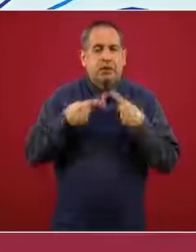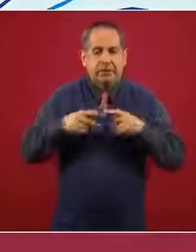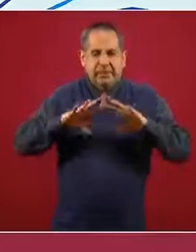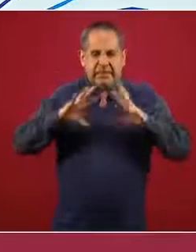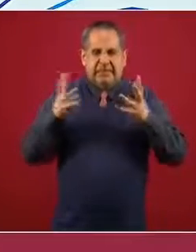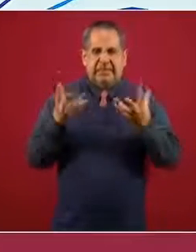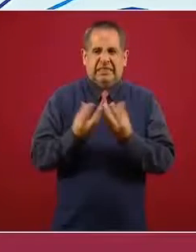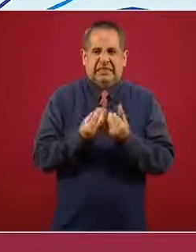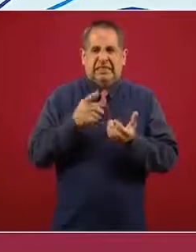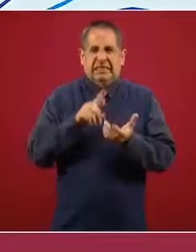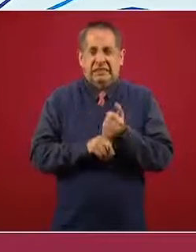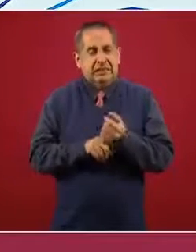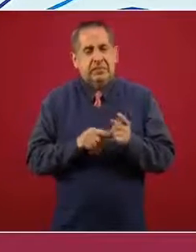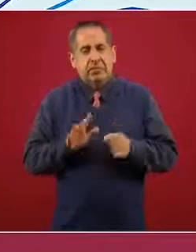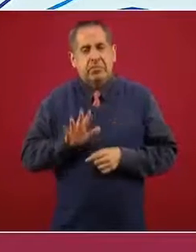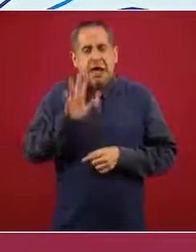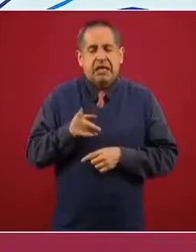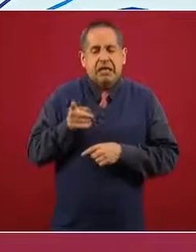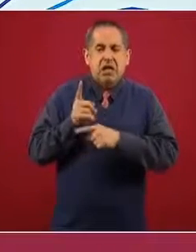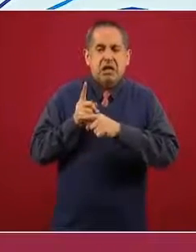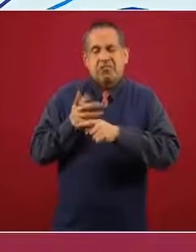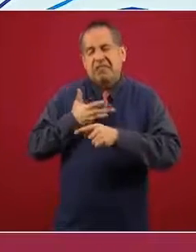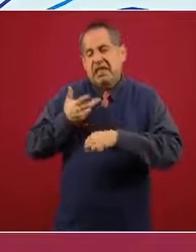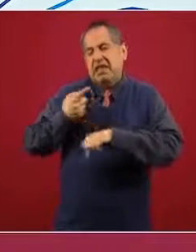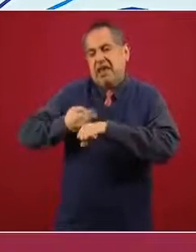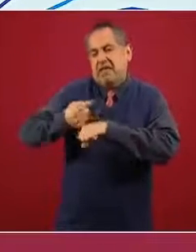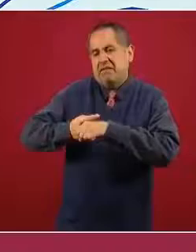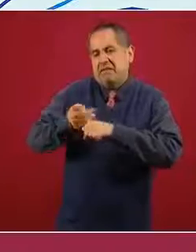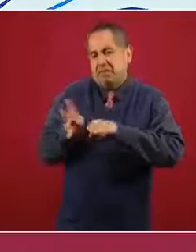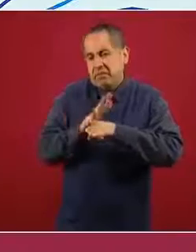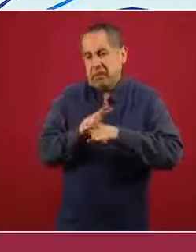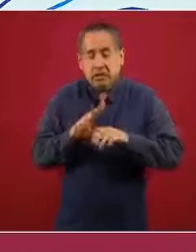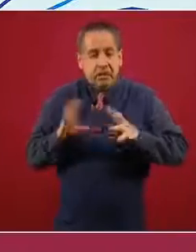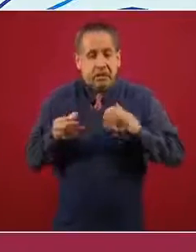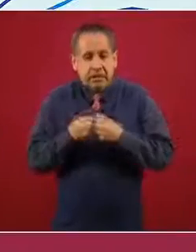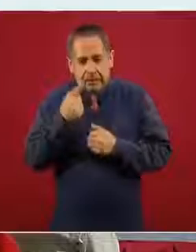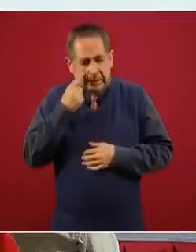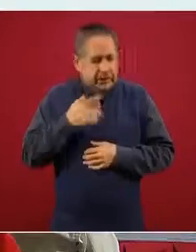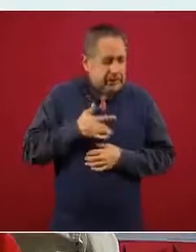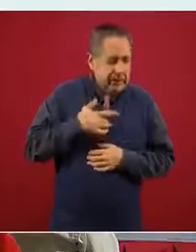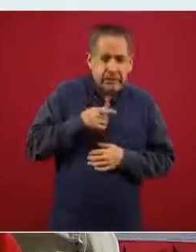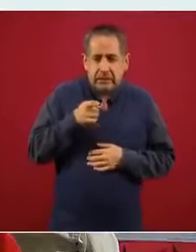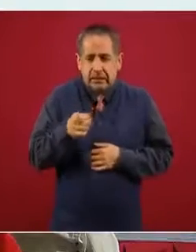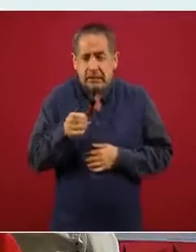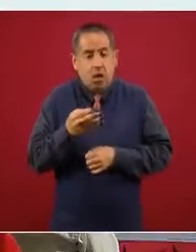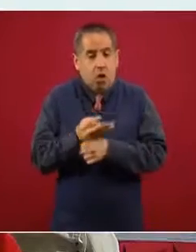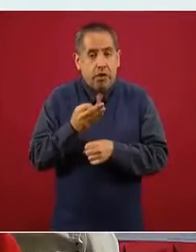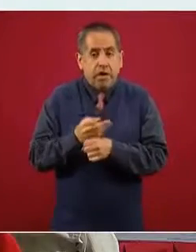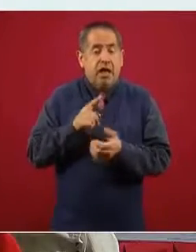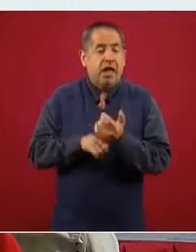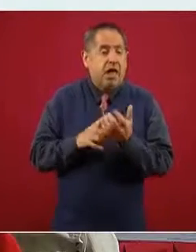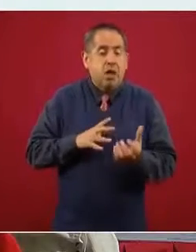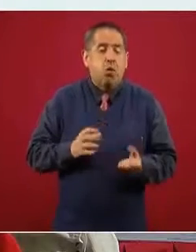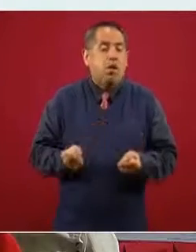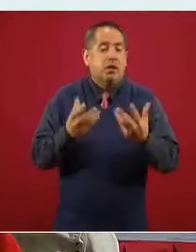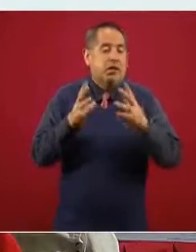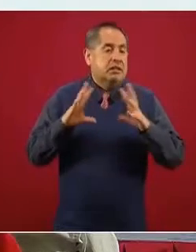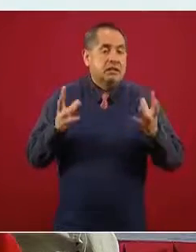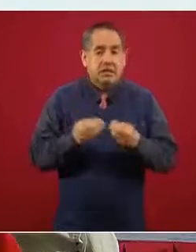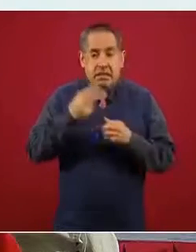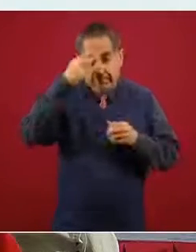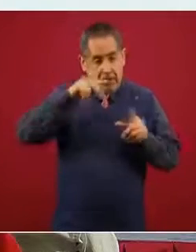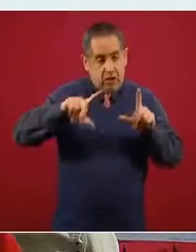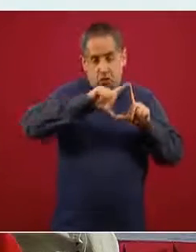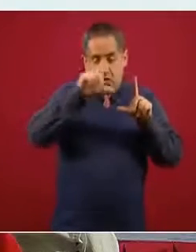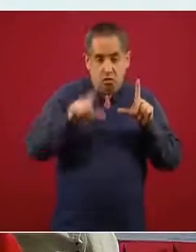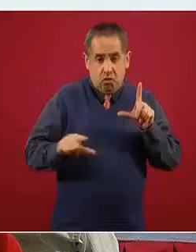el porcentaje de positividad correspondiente para su semana epidemiológica, y con eso podemos estimar que actualmente habrían en